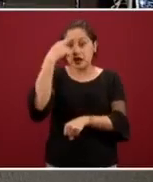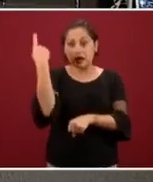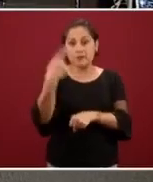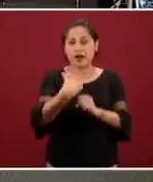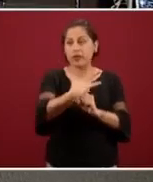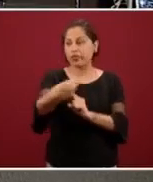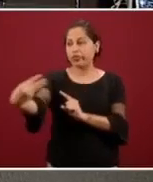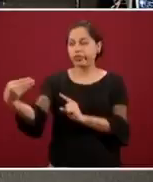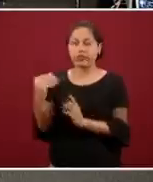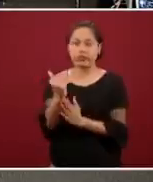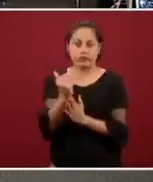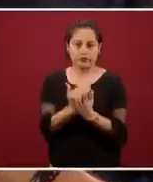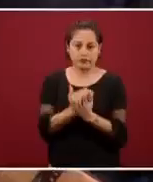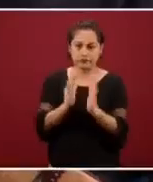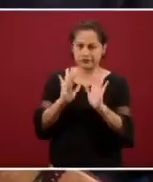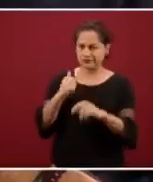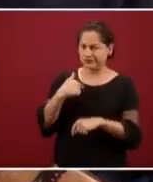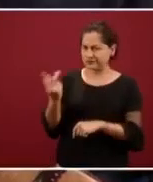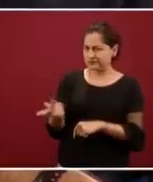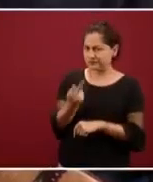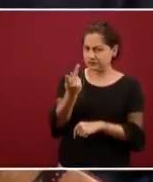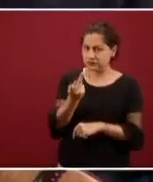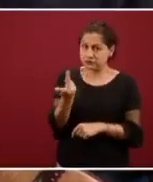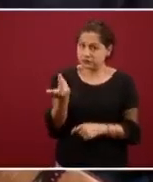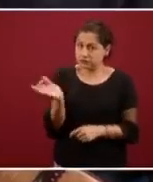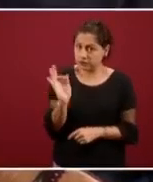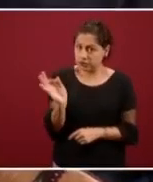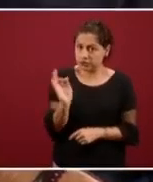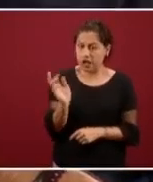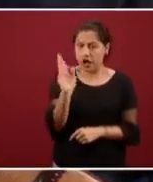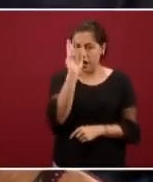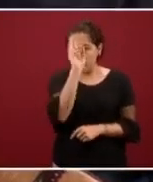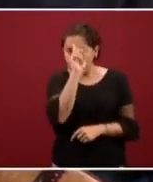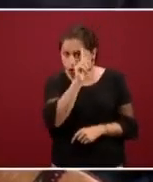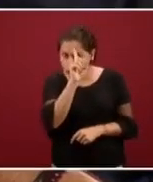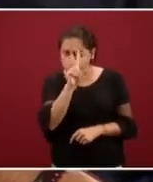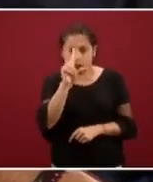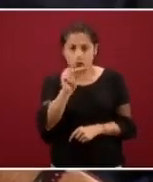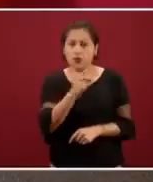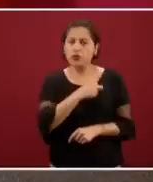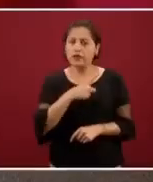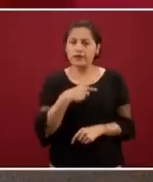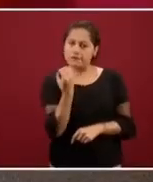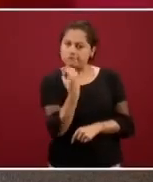de manera obligatoria, doctor? Porque estas son recomendaciones. Sí,